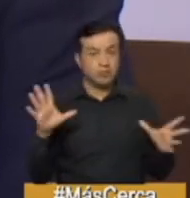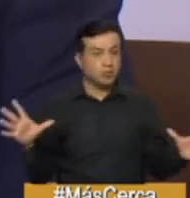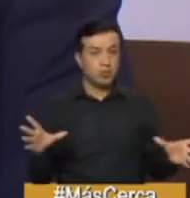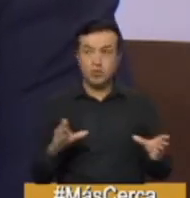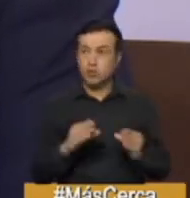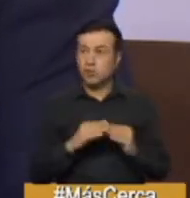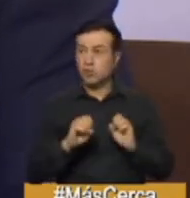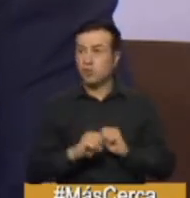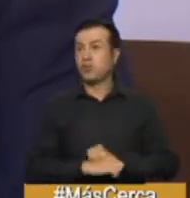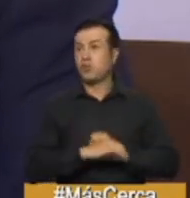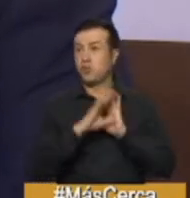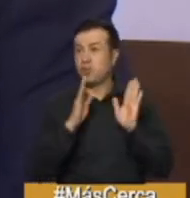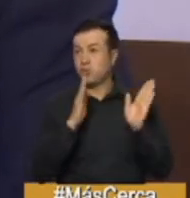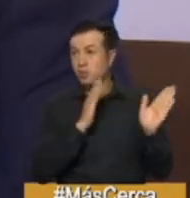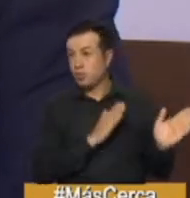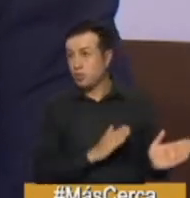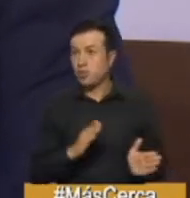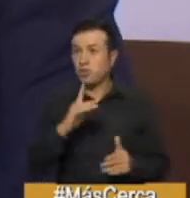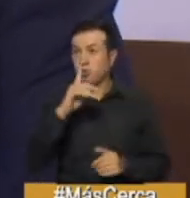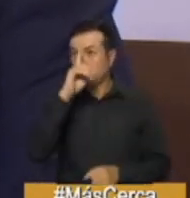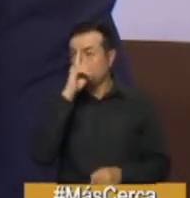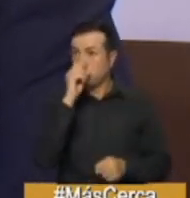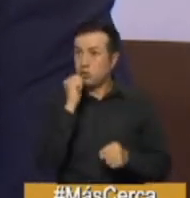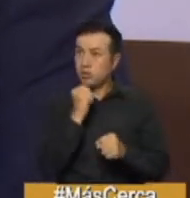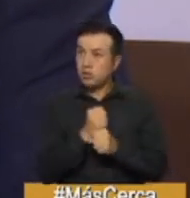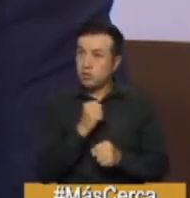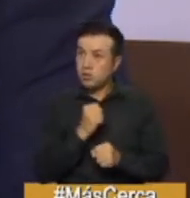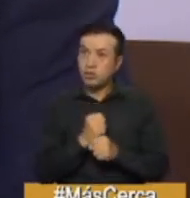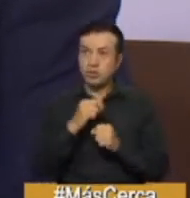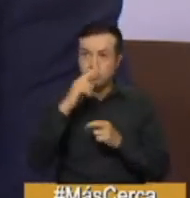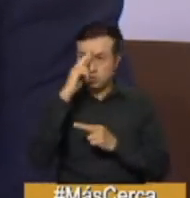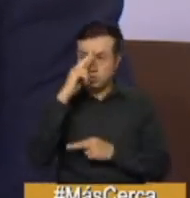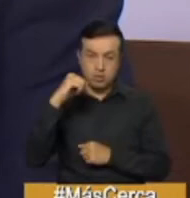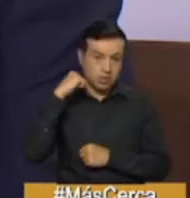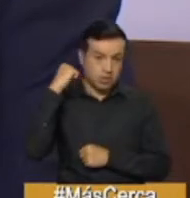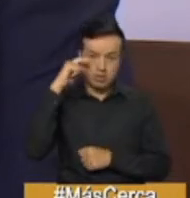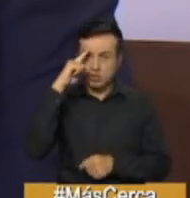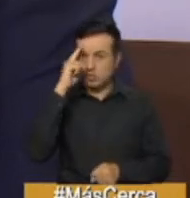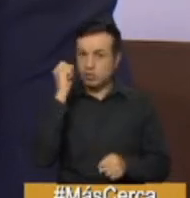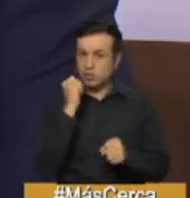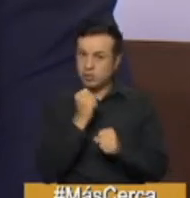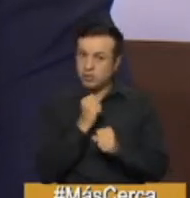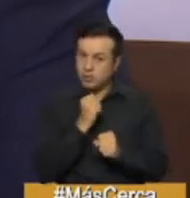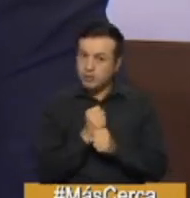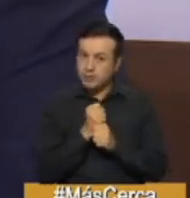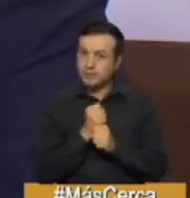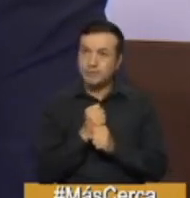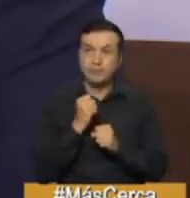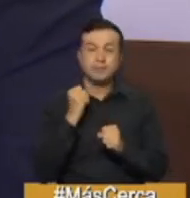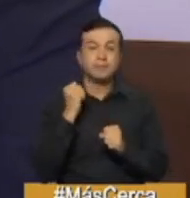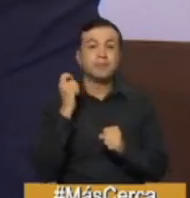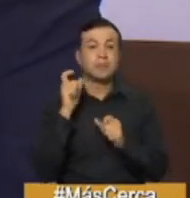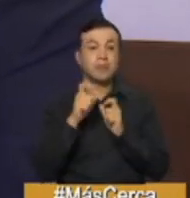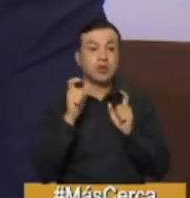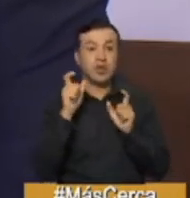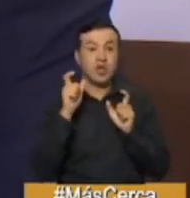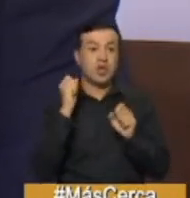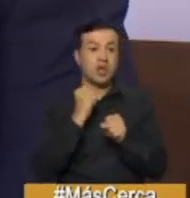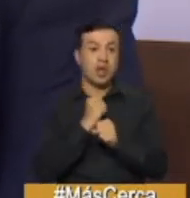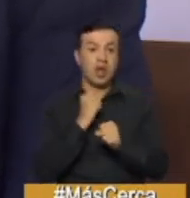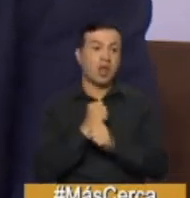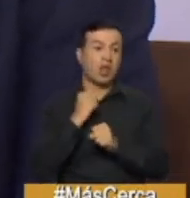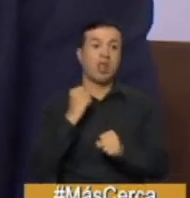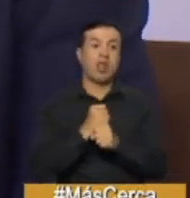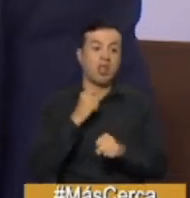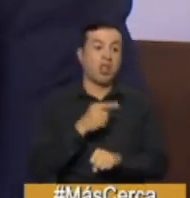con claridad las vinculaciones laborales que se respeten los derechos los trabajadores que no haya ningún trabajador que es explotado que no haya